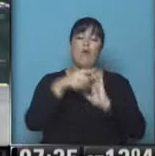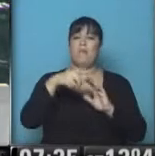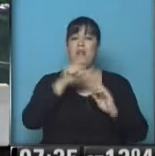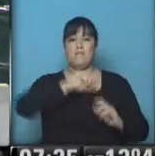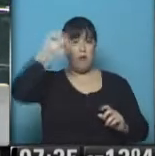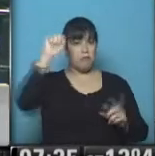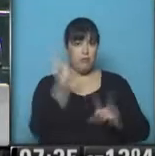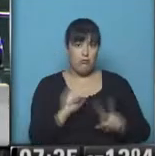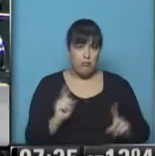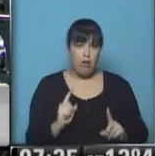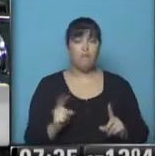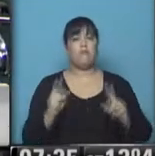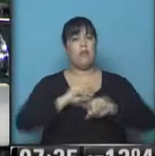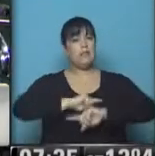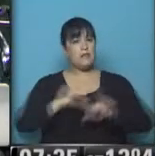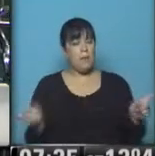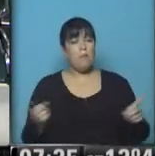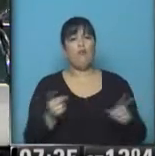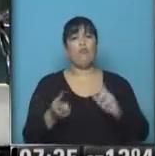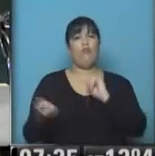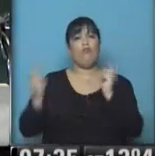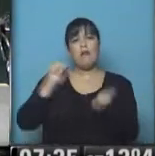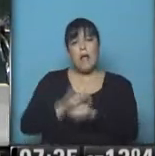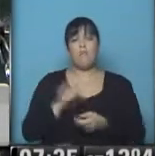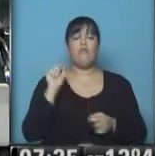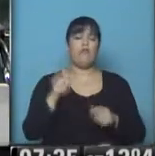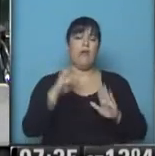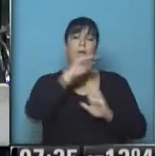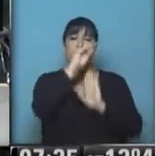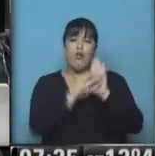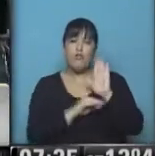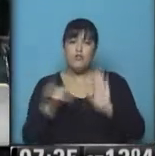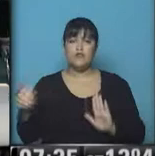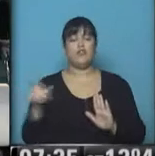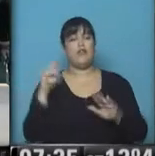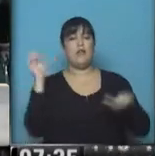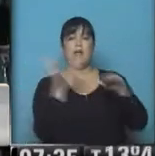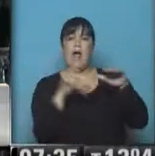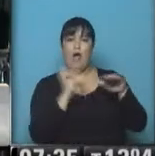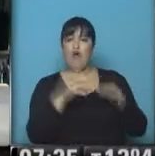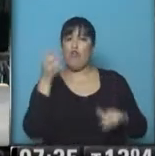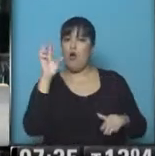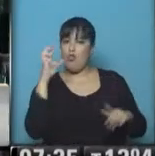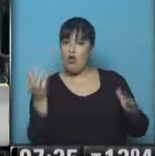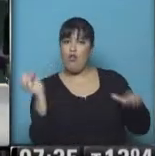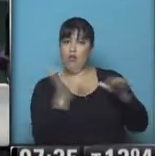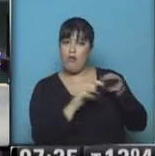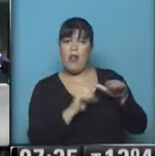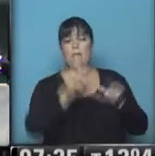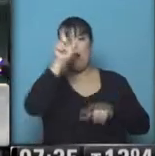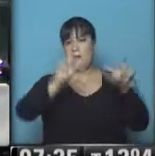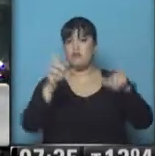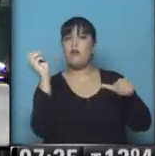tampoco va a haber un cambio en el régimen de ahorro en divisas para el público en general